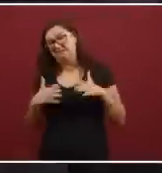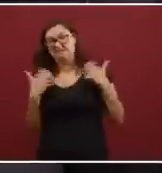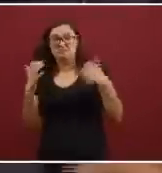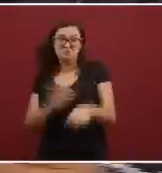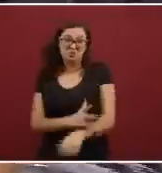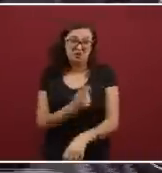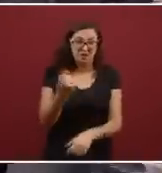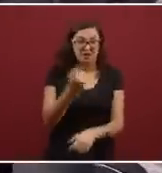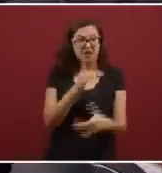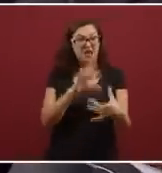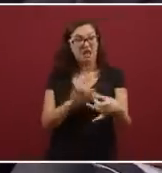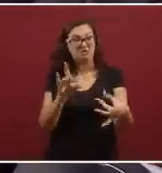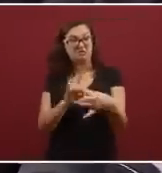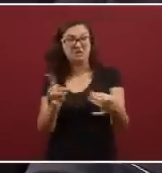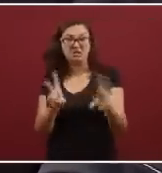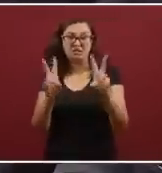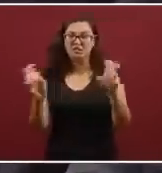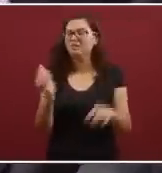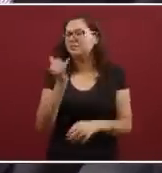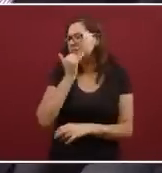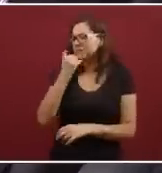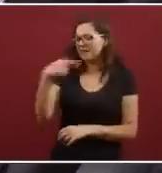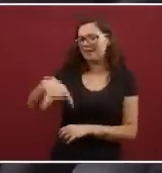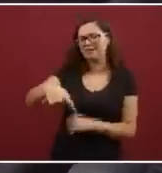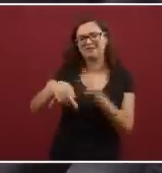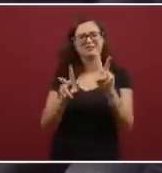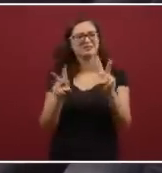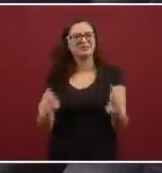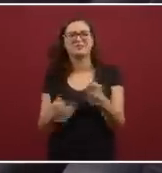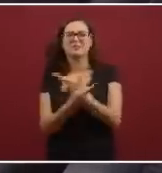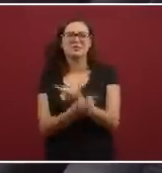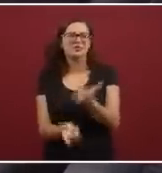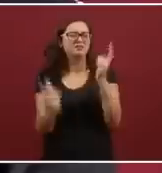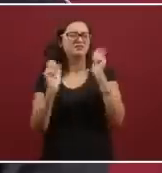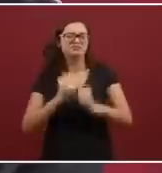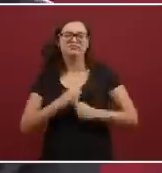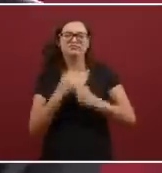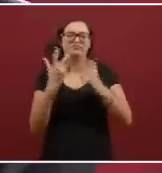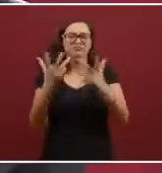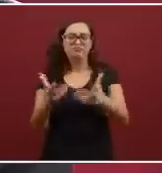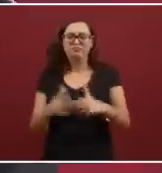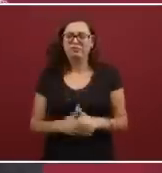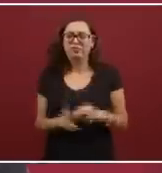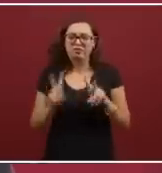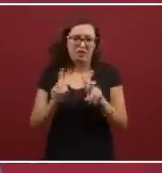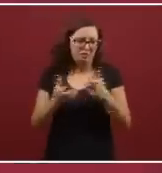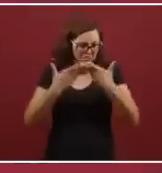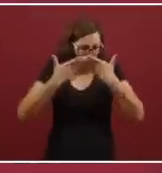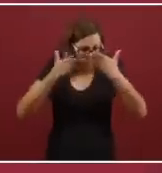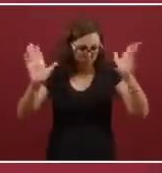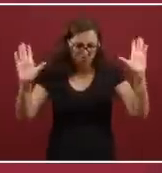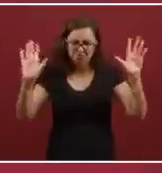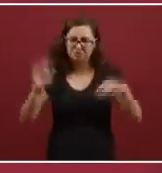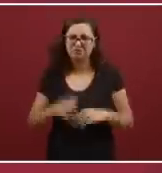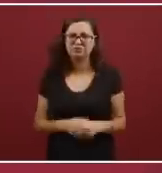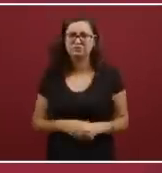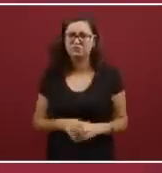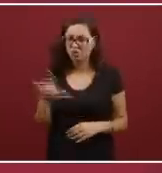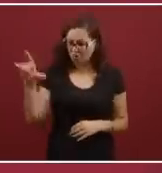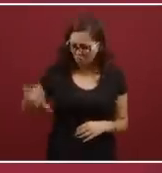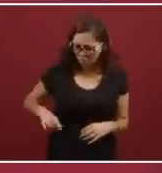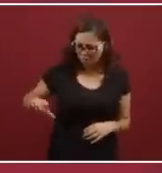tema aquí. No, aquí se toca todo, lo público, hacer la vida